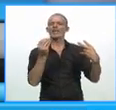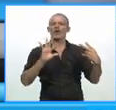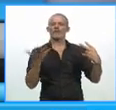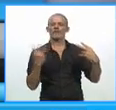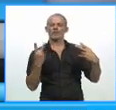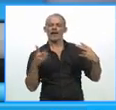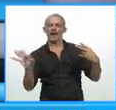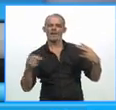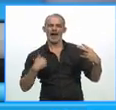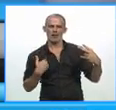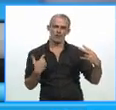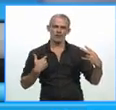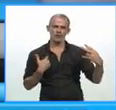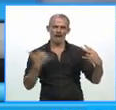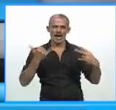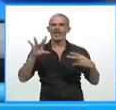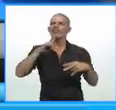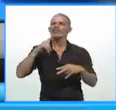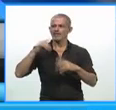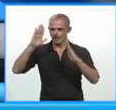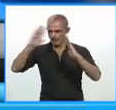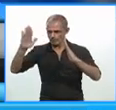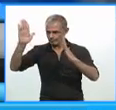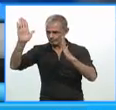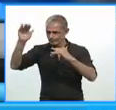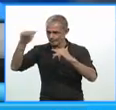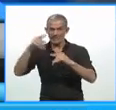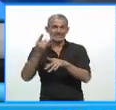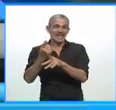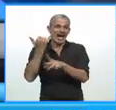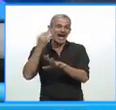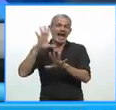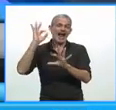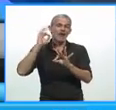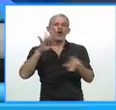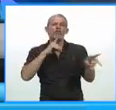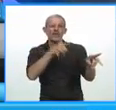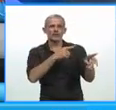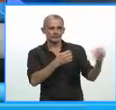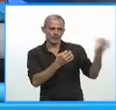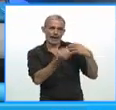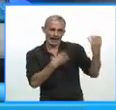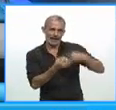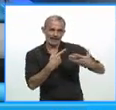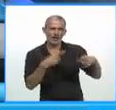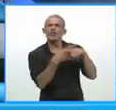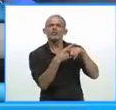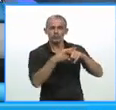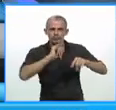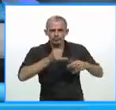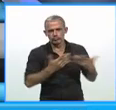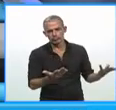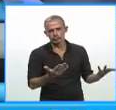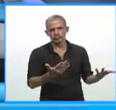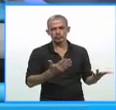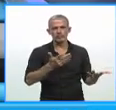pero tenemos nuestro entrenador. Pero sí, cuando fue nuestro entrenador hubo críticas, discusiones, pero